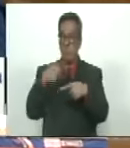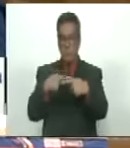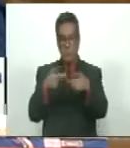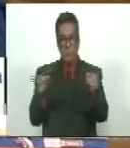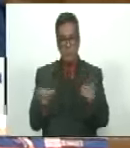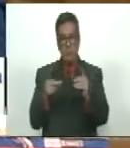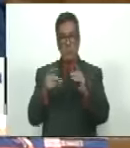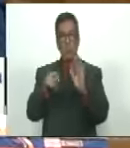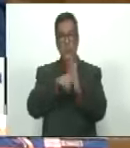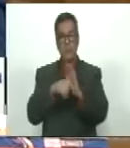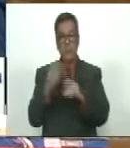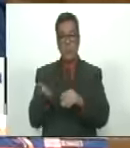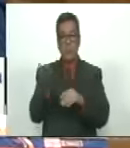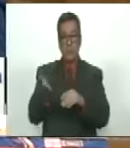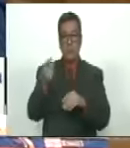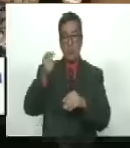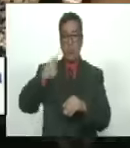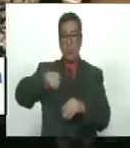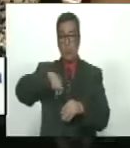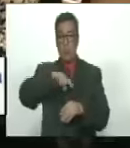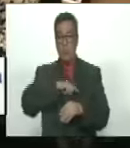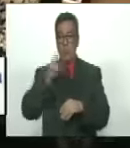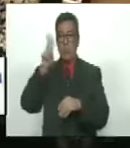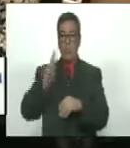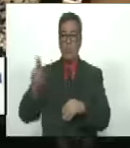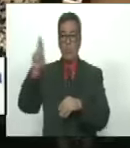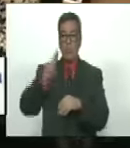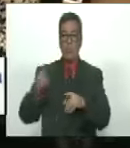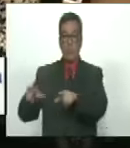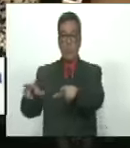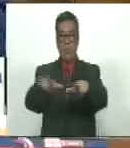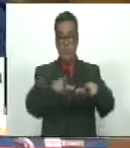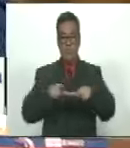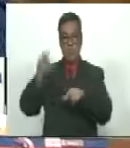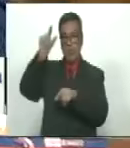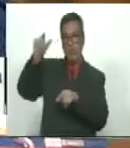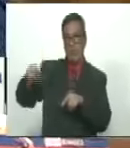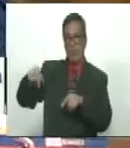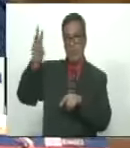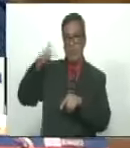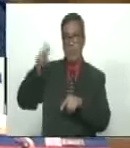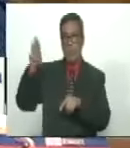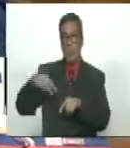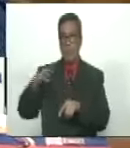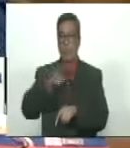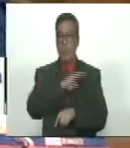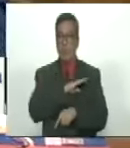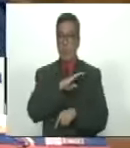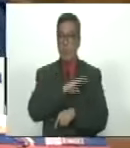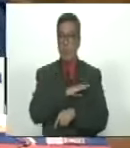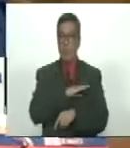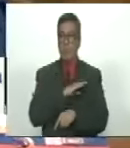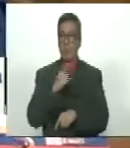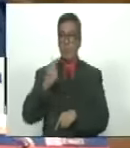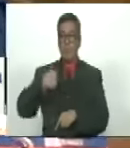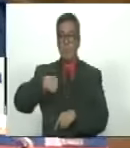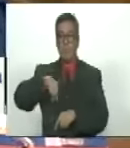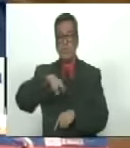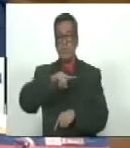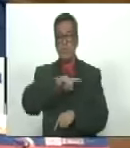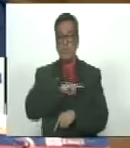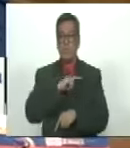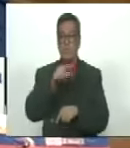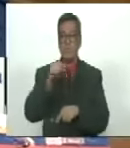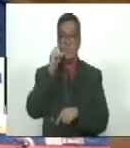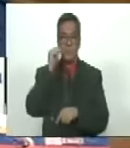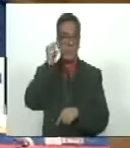para la patria que tienen que ver con el territorio de la Guayana Esequiba que le pertenece y nos pertenece a todos y a todas